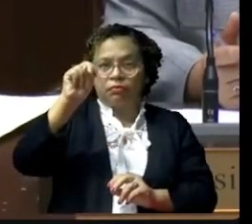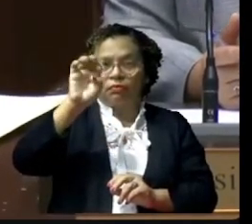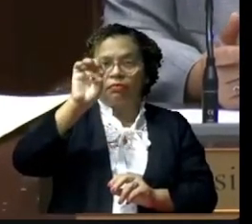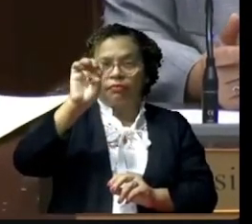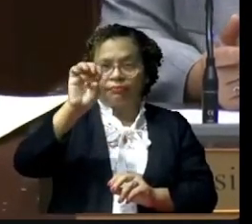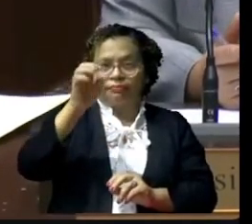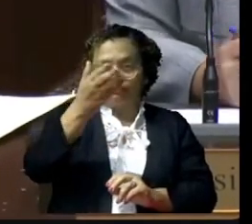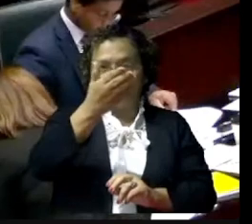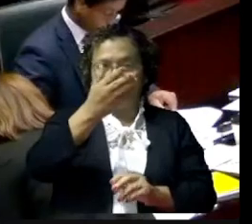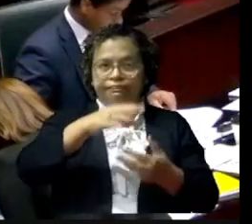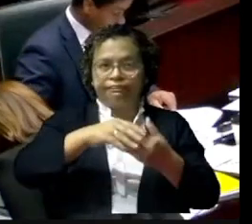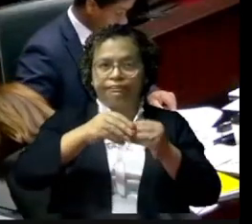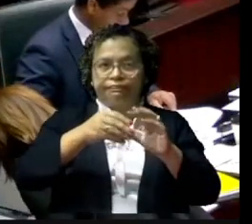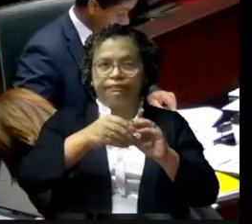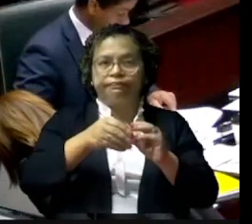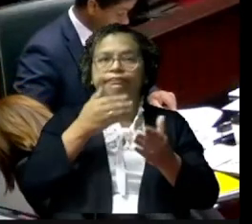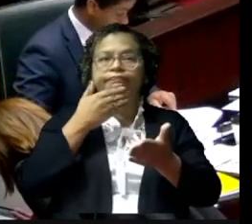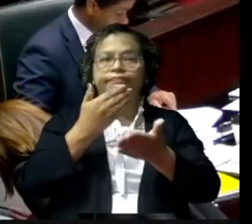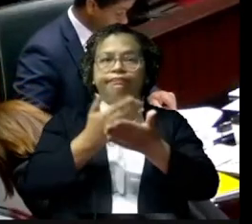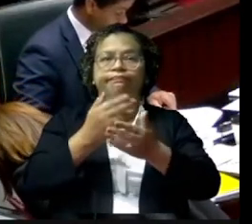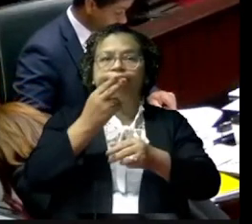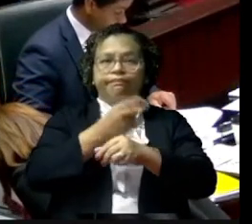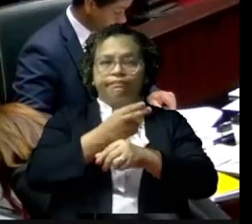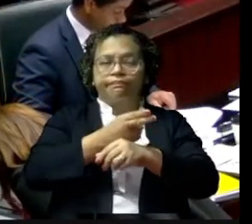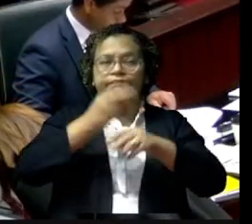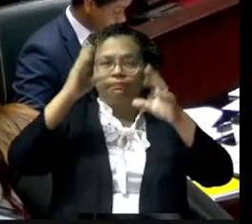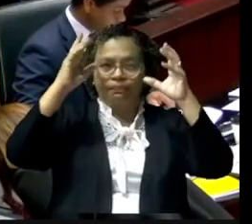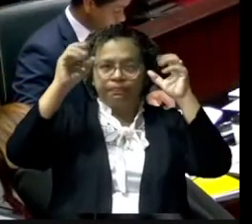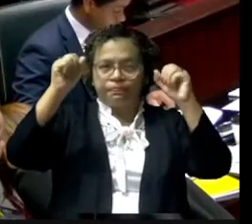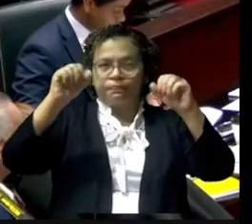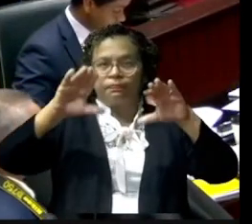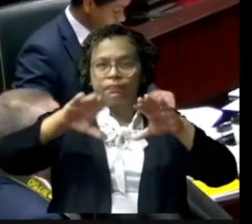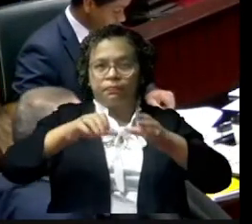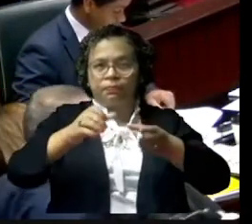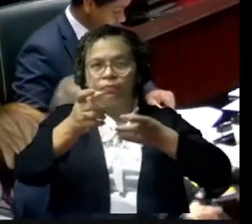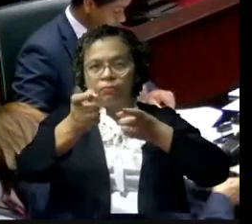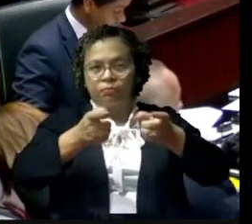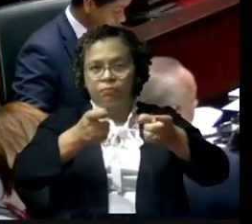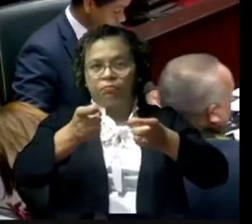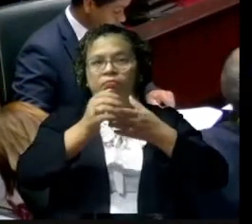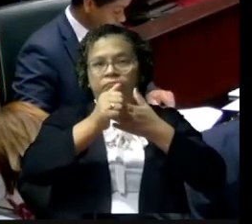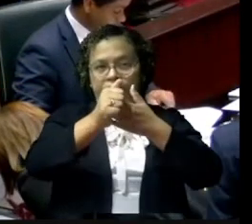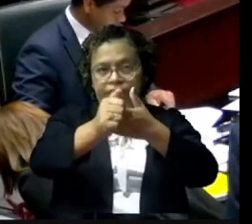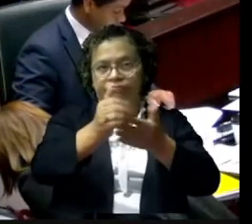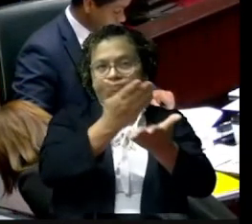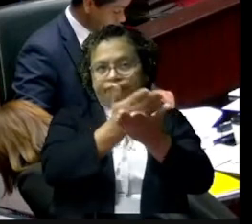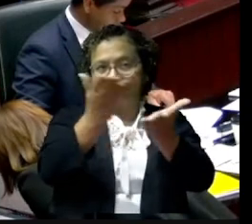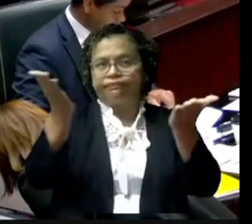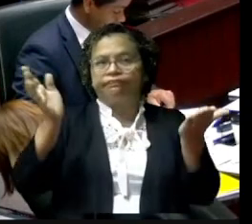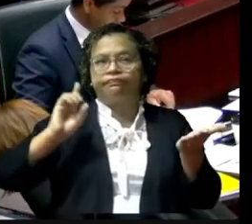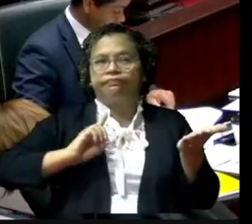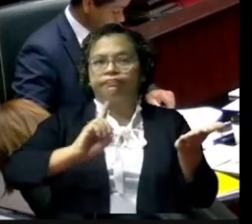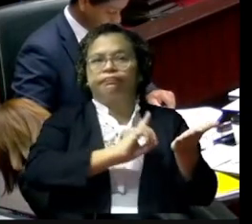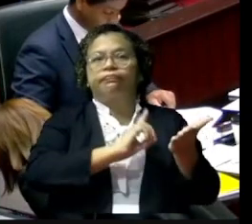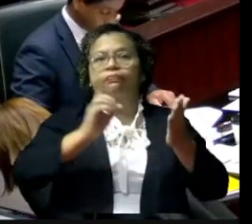Buenas tardes, presidente. Buenas tardes, bufete directivo. Buenas tardes, colegas diputados y diputadas.